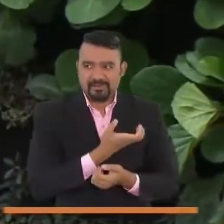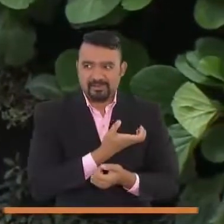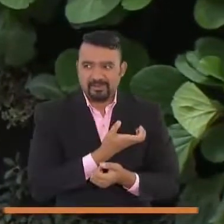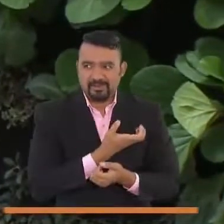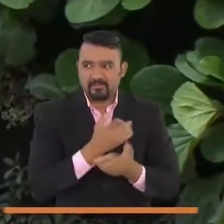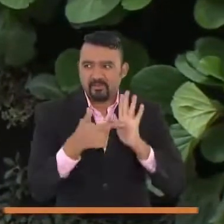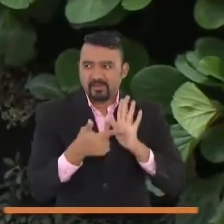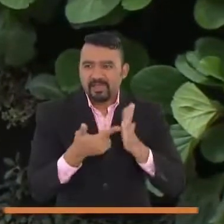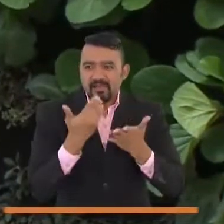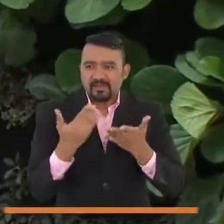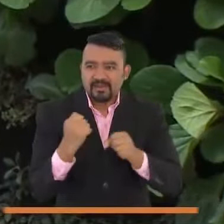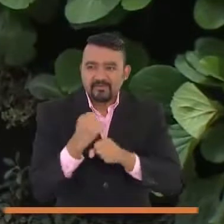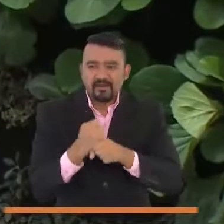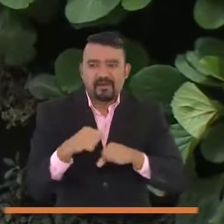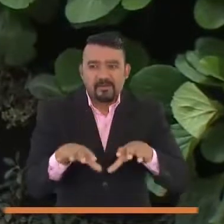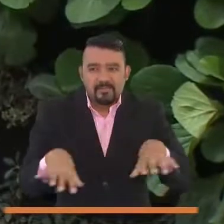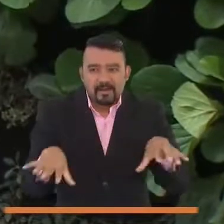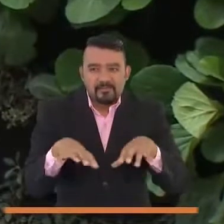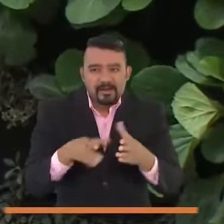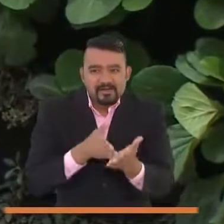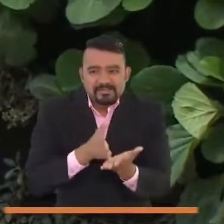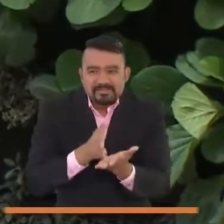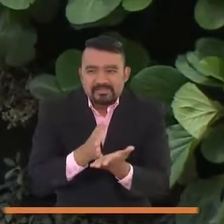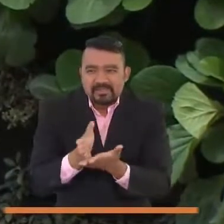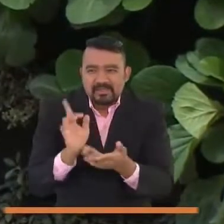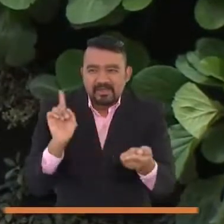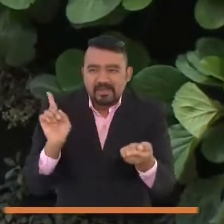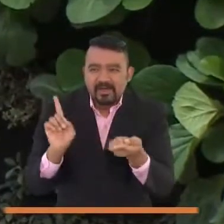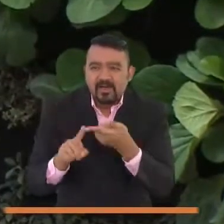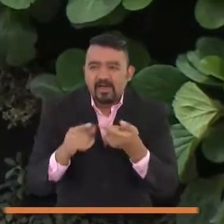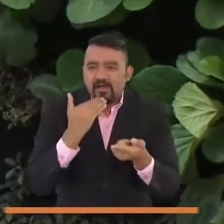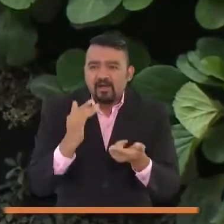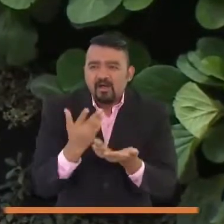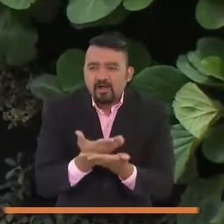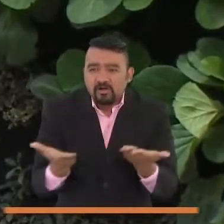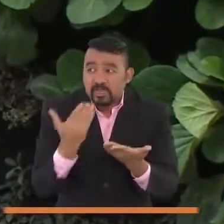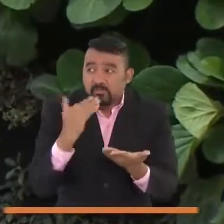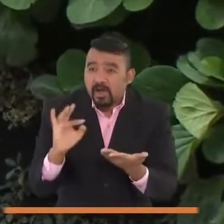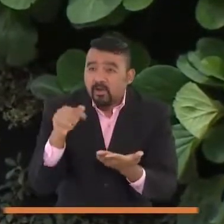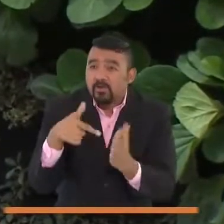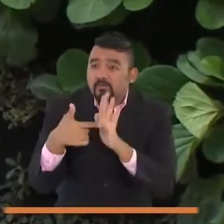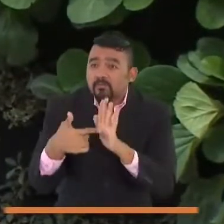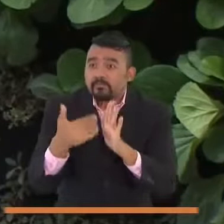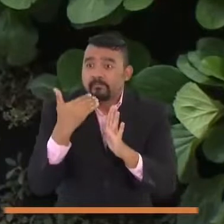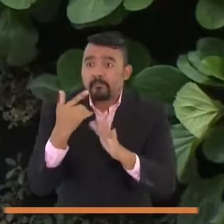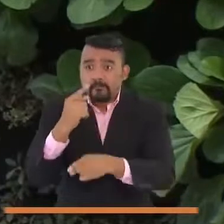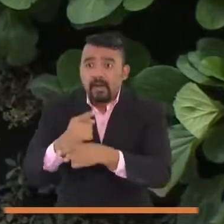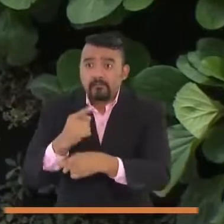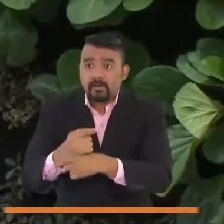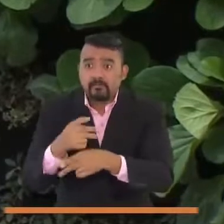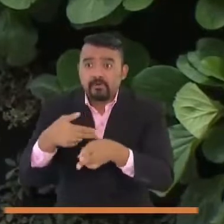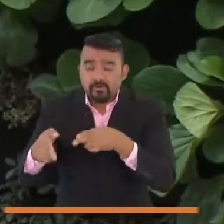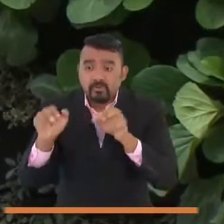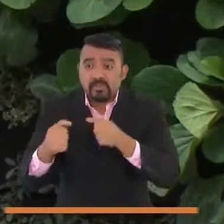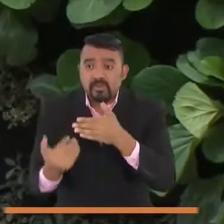Envigado no para de trabajar, sigue realizando las obras que precisamente estamos inaugurando y que vamos a inaugurar, y eso